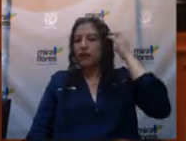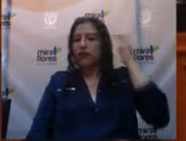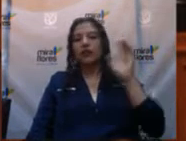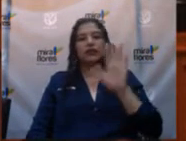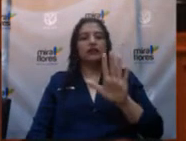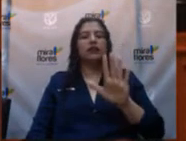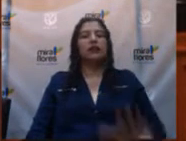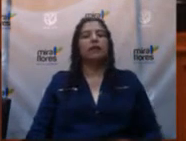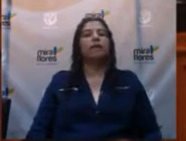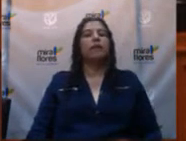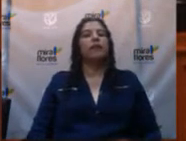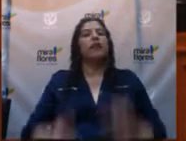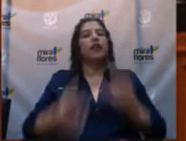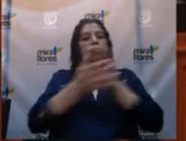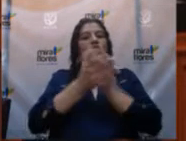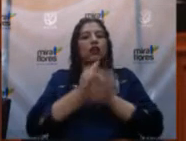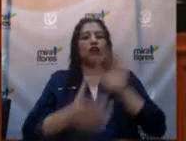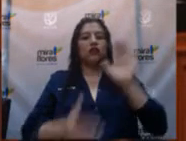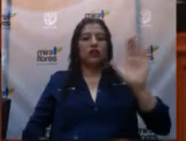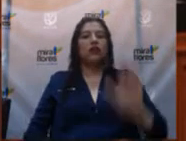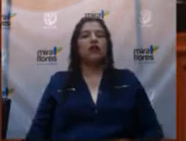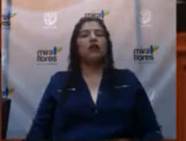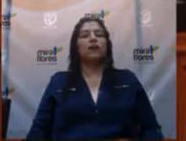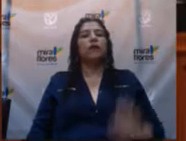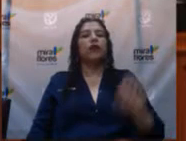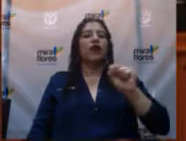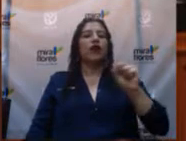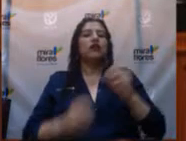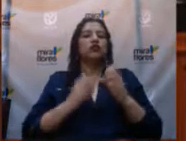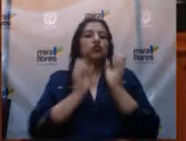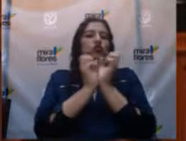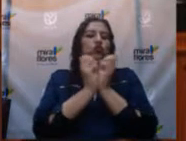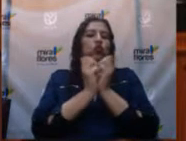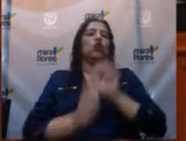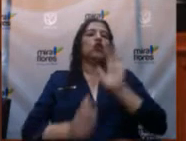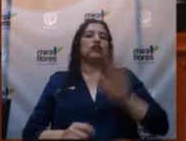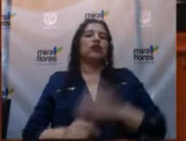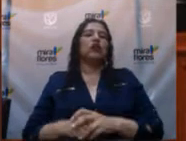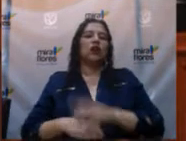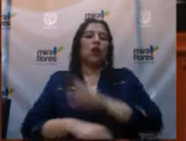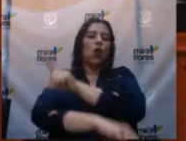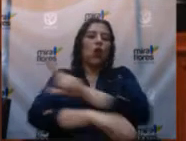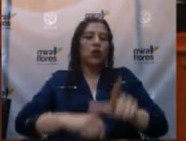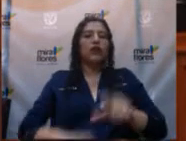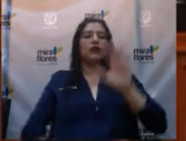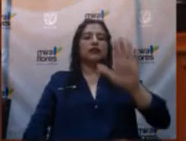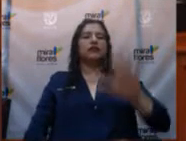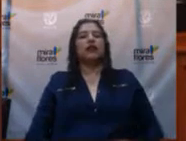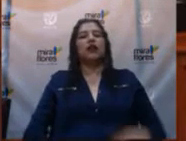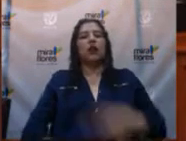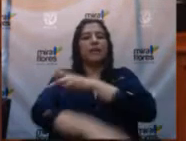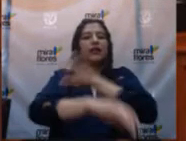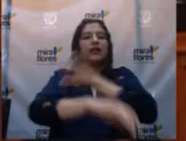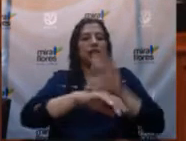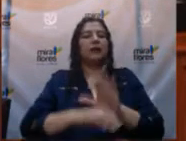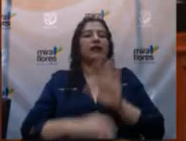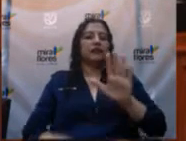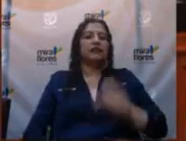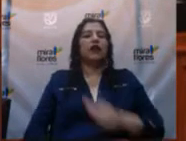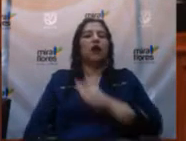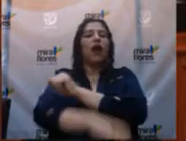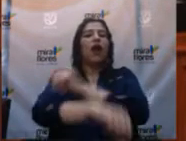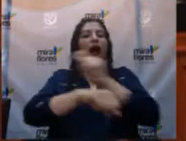5. Chorrillos, 5. Surco, 5. Lurín, 5. Pachacamac, 5. Ate,